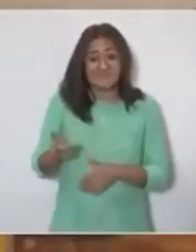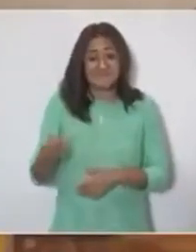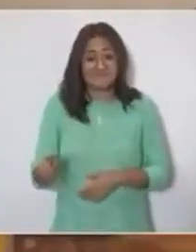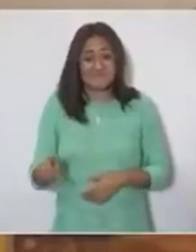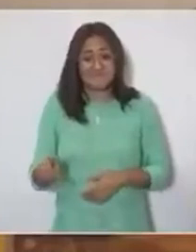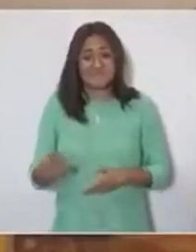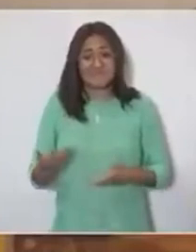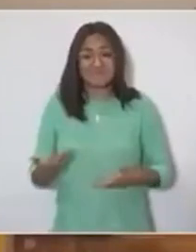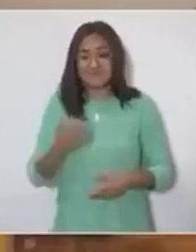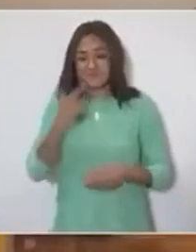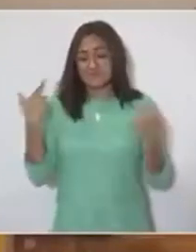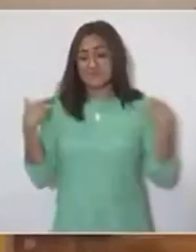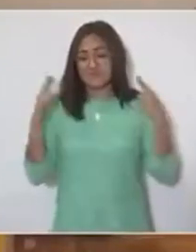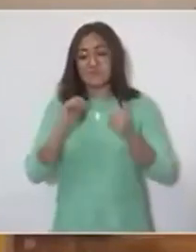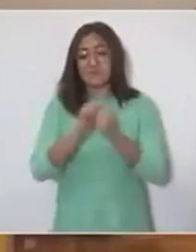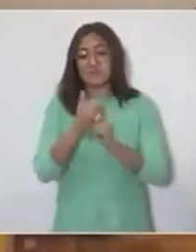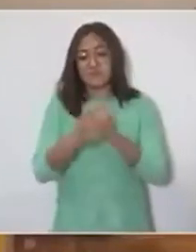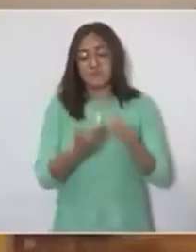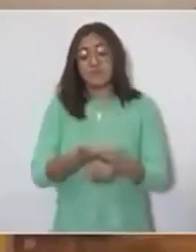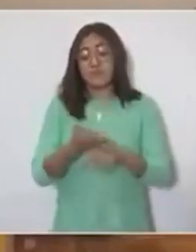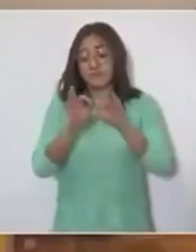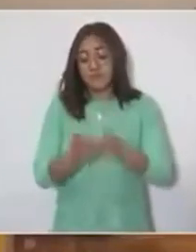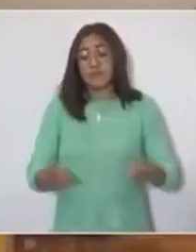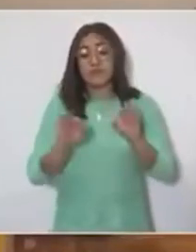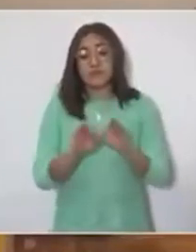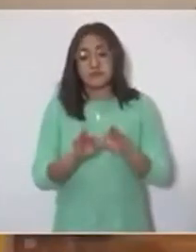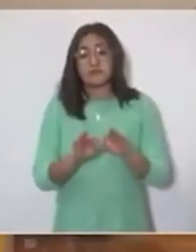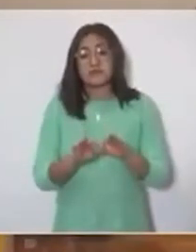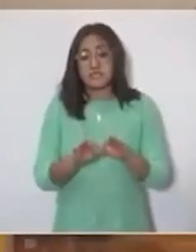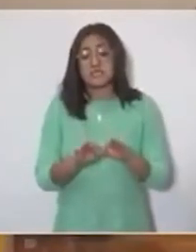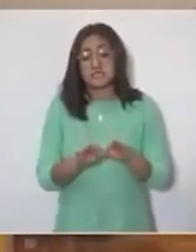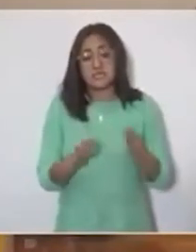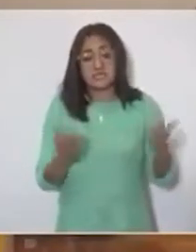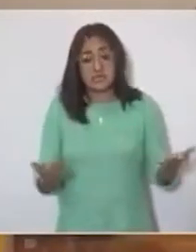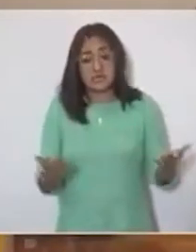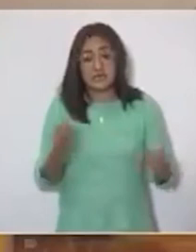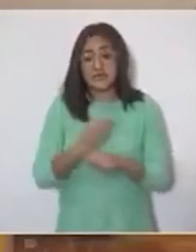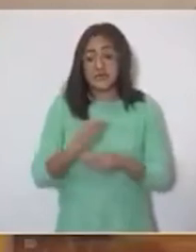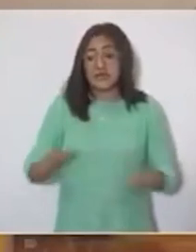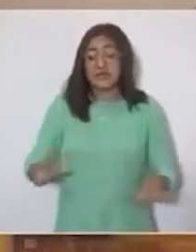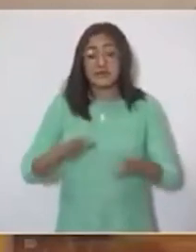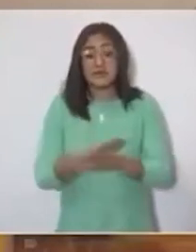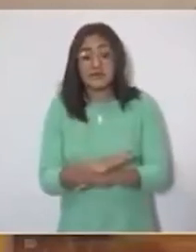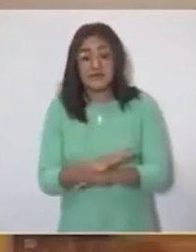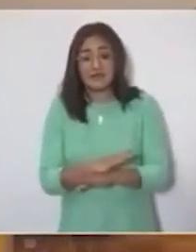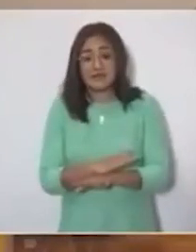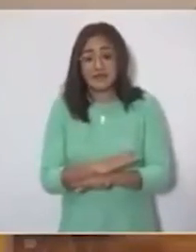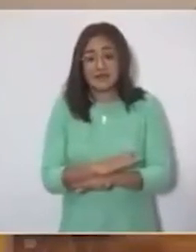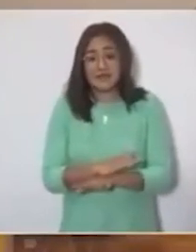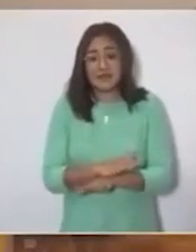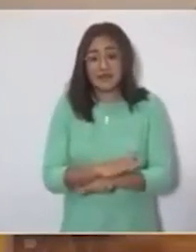Si representa un avance muy importante va a ser la reforma va a ser